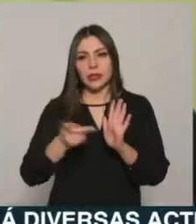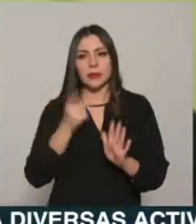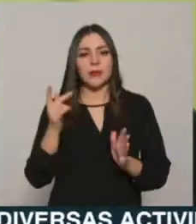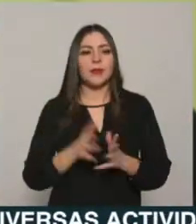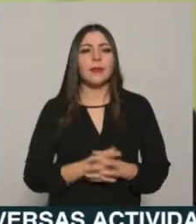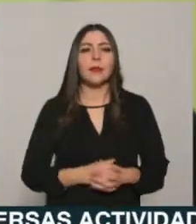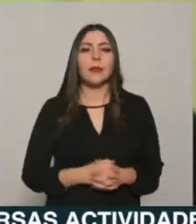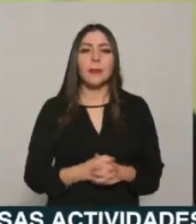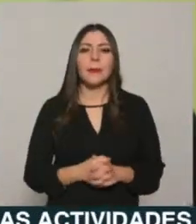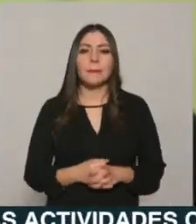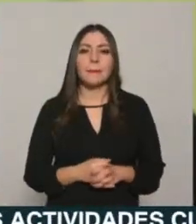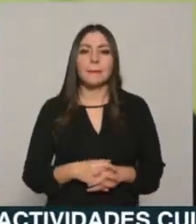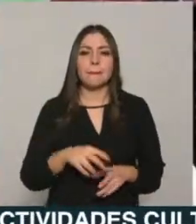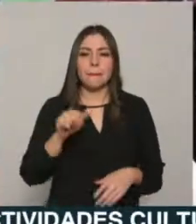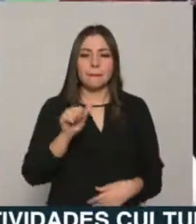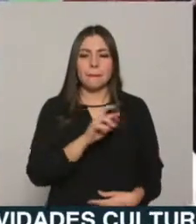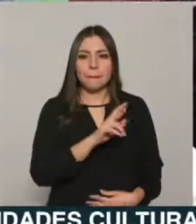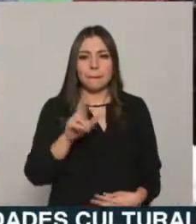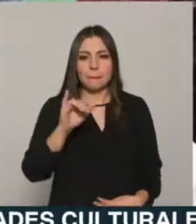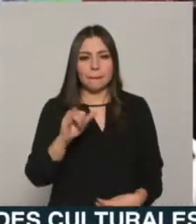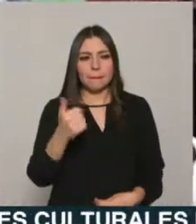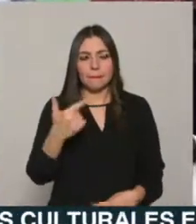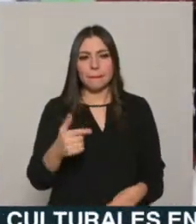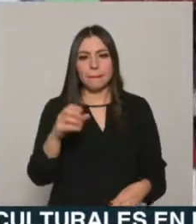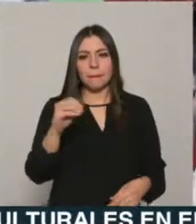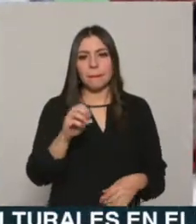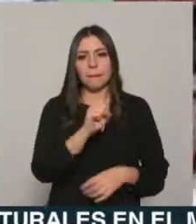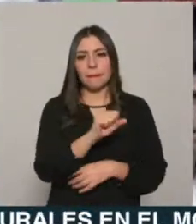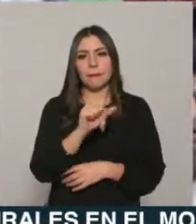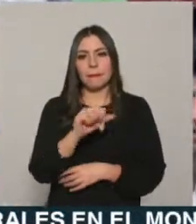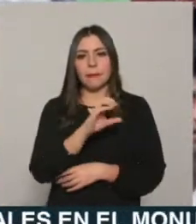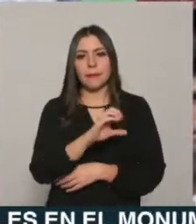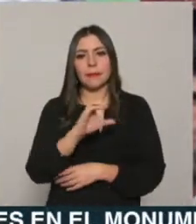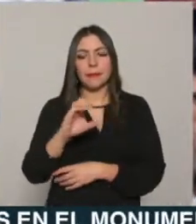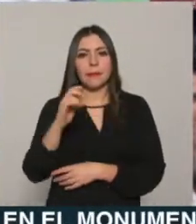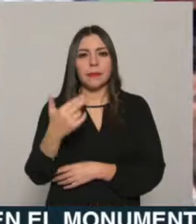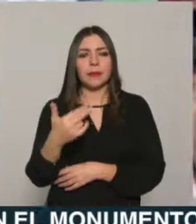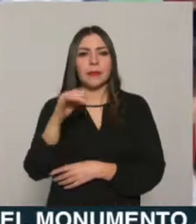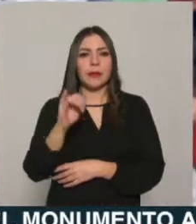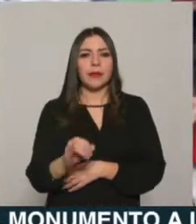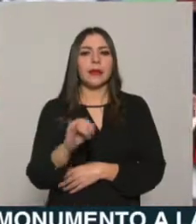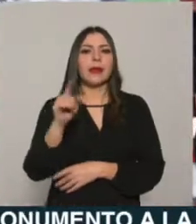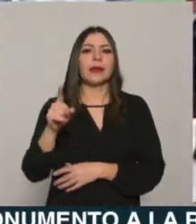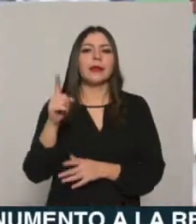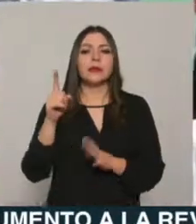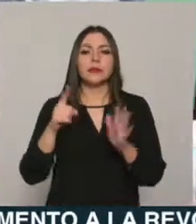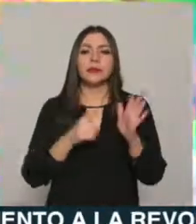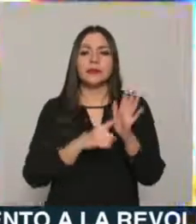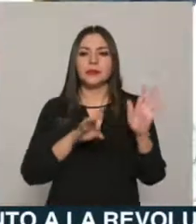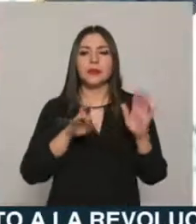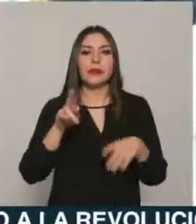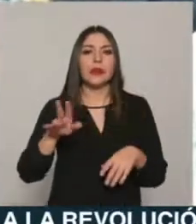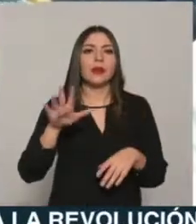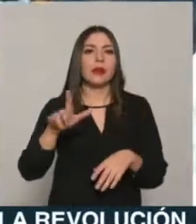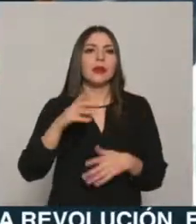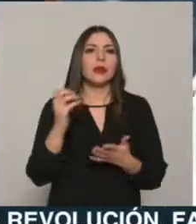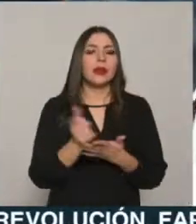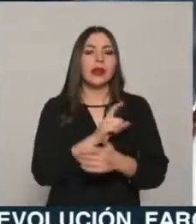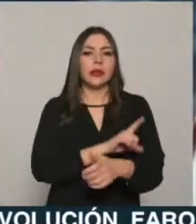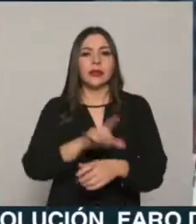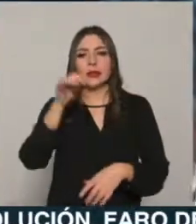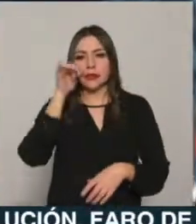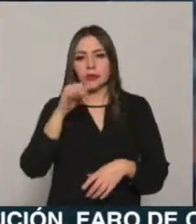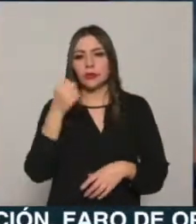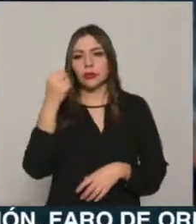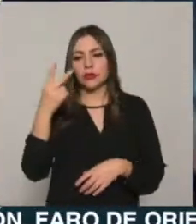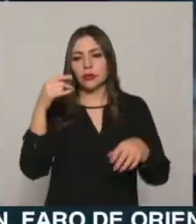Arrigo Sacchi, como entrenador, logró el ascenso del Parma en 1985, consiguió un título en la Liga de Italia, 2